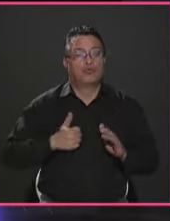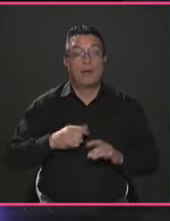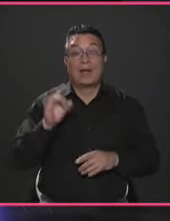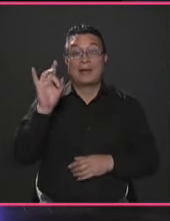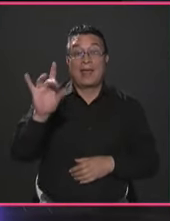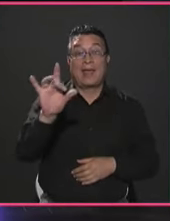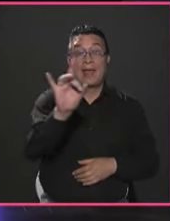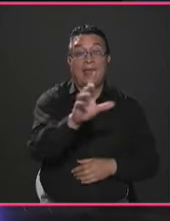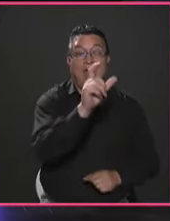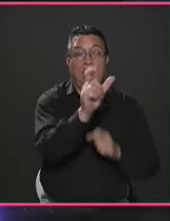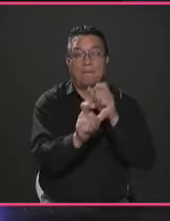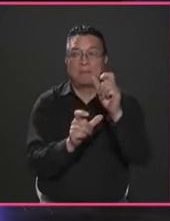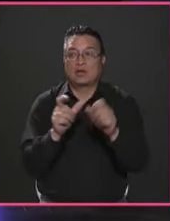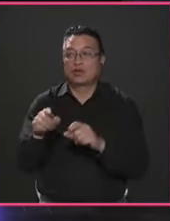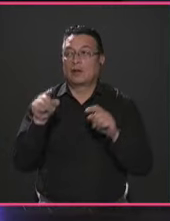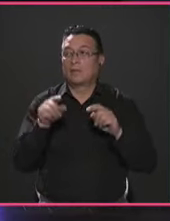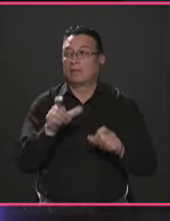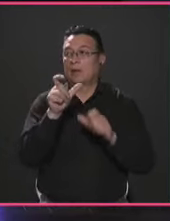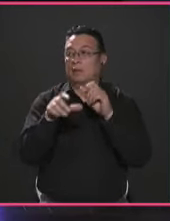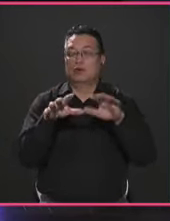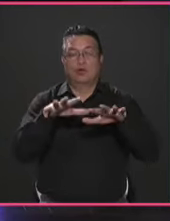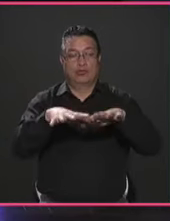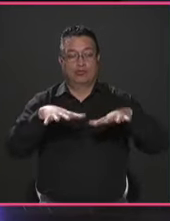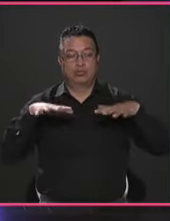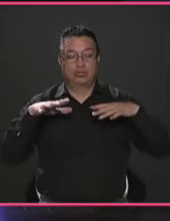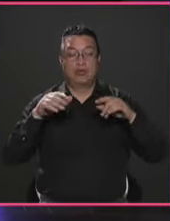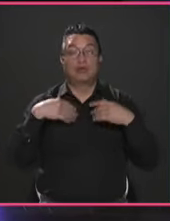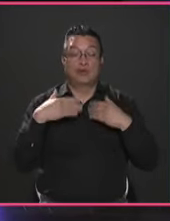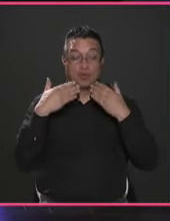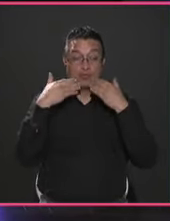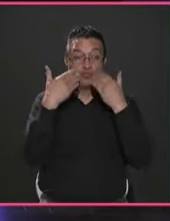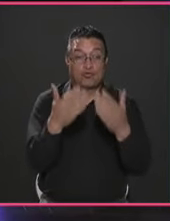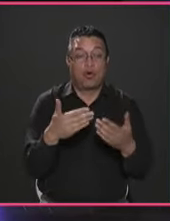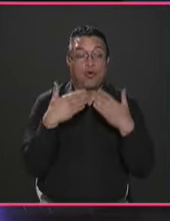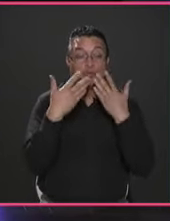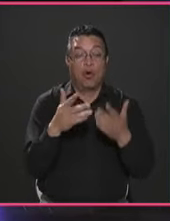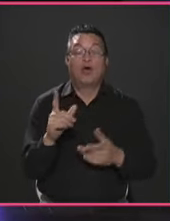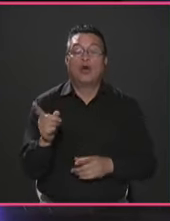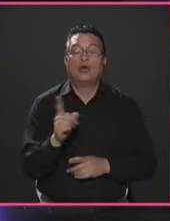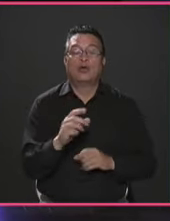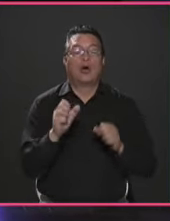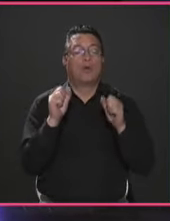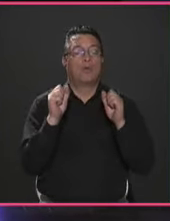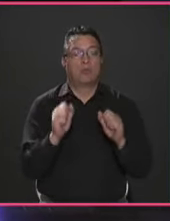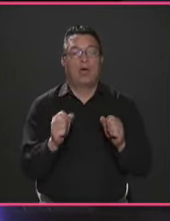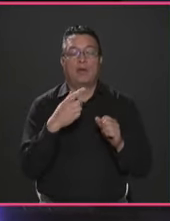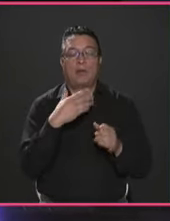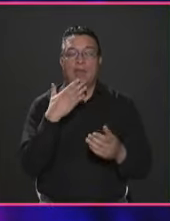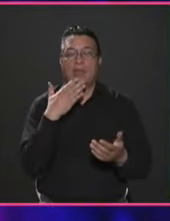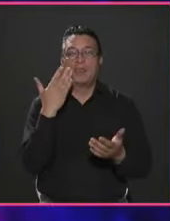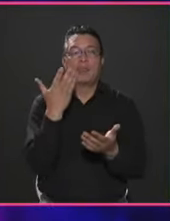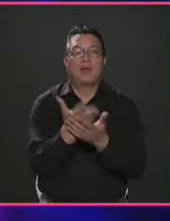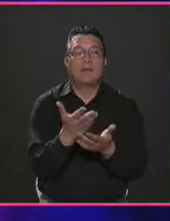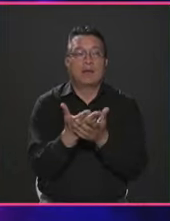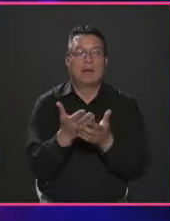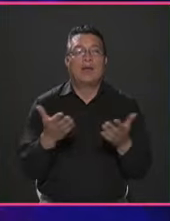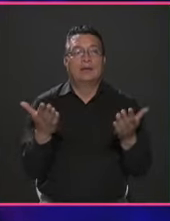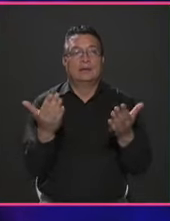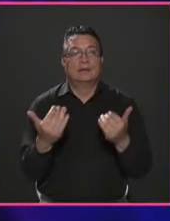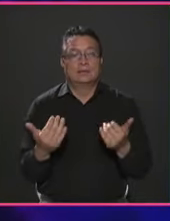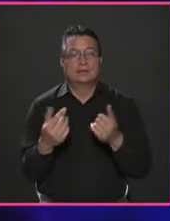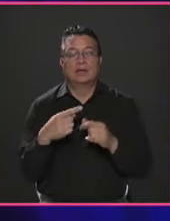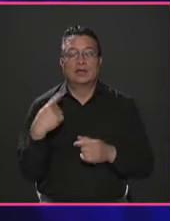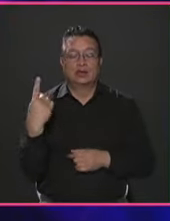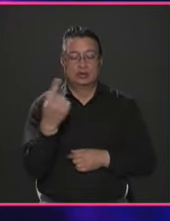cada persona en este público si se convierten en donantes incluso no van a ser capaces de tener la demanda que necesitamos debido a